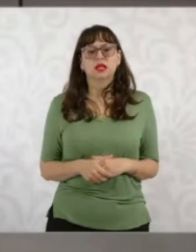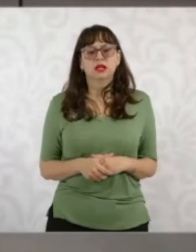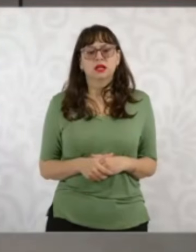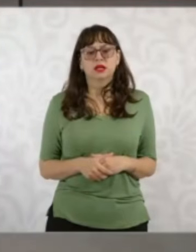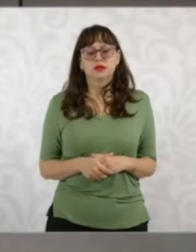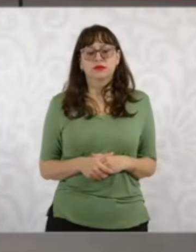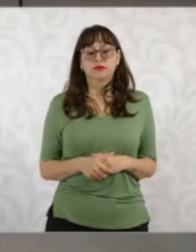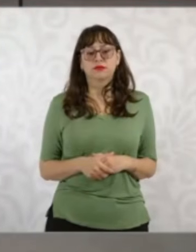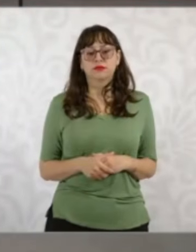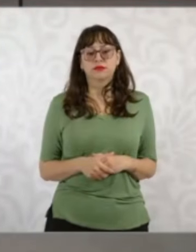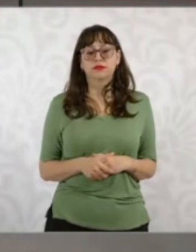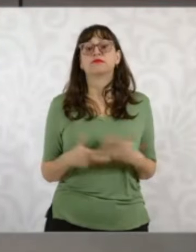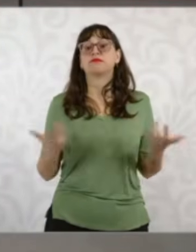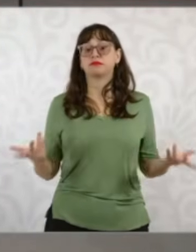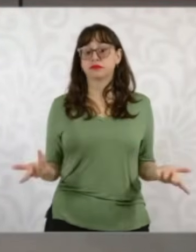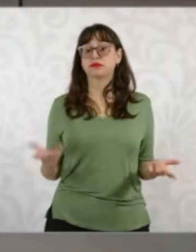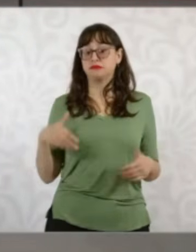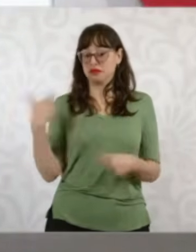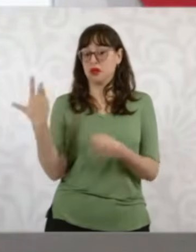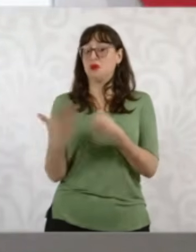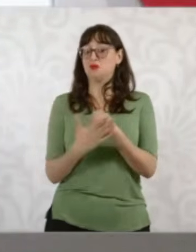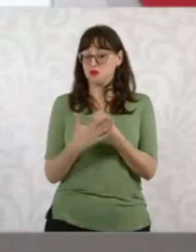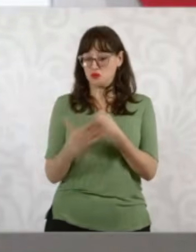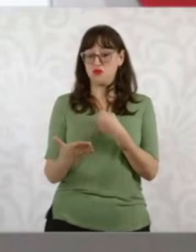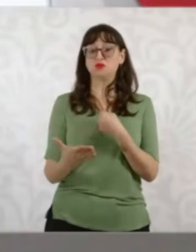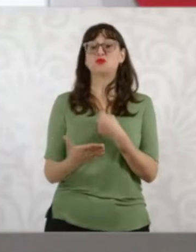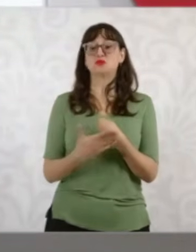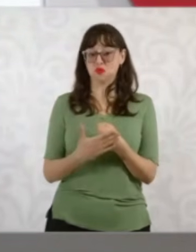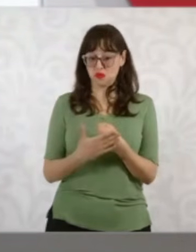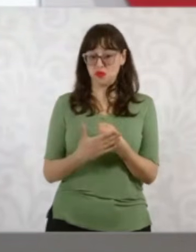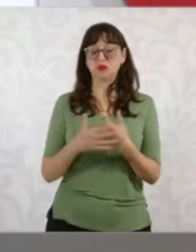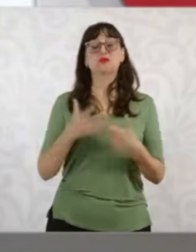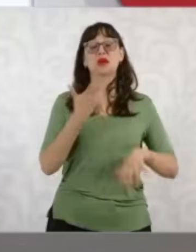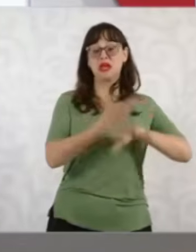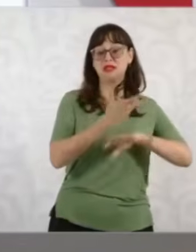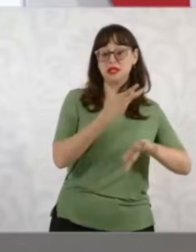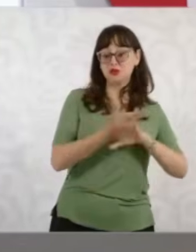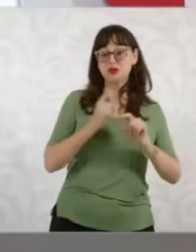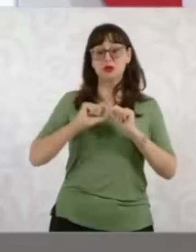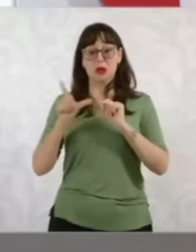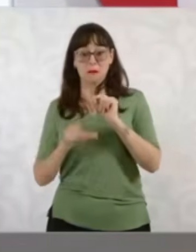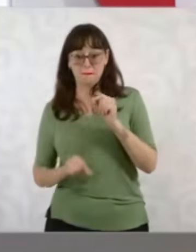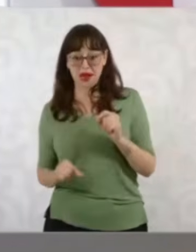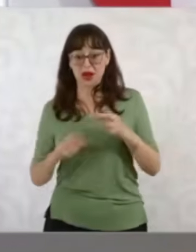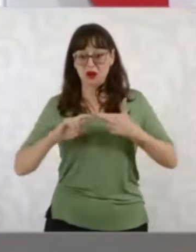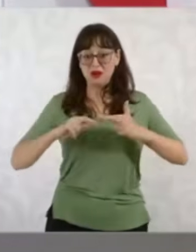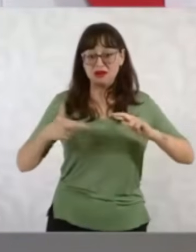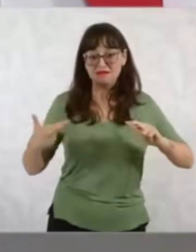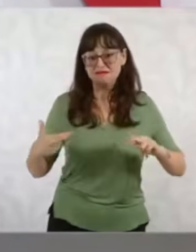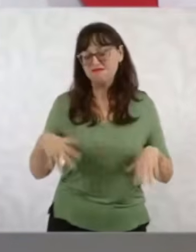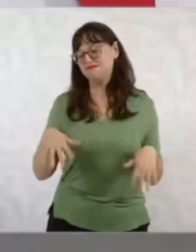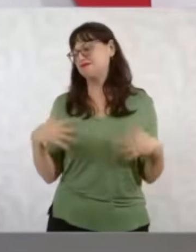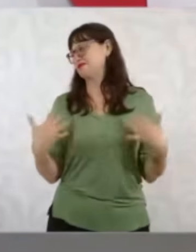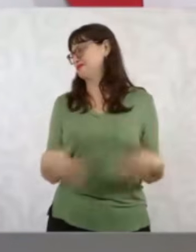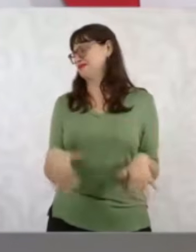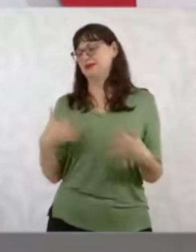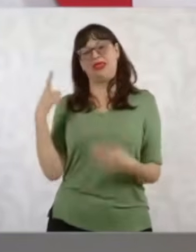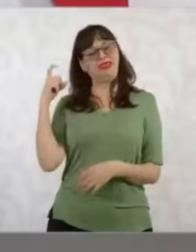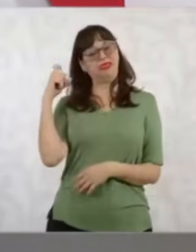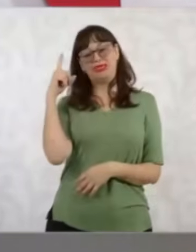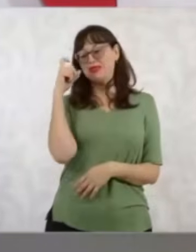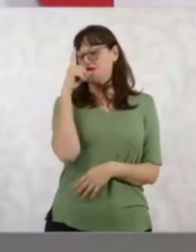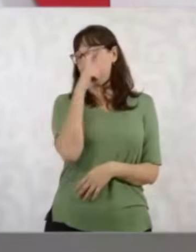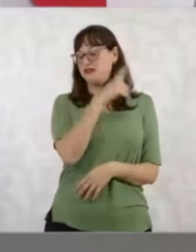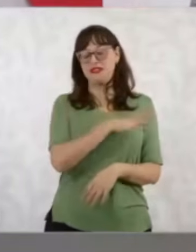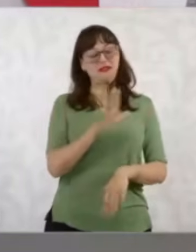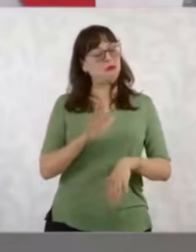del mayo advierten que lo que viene en la relación de México-Estados Unidos será aún más difícil de lo que ya